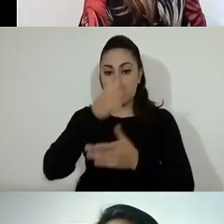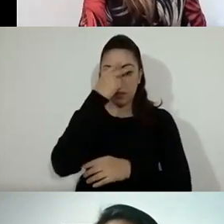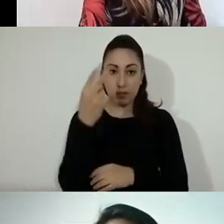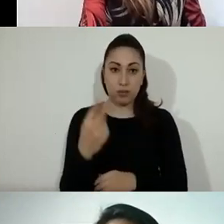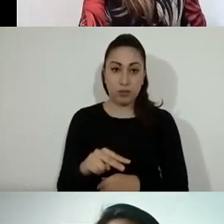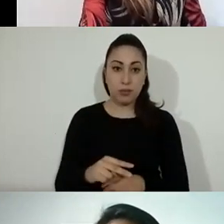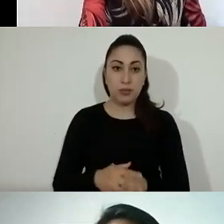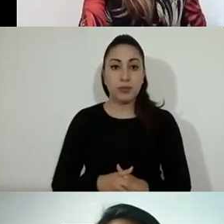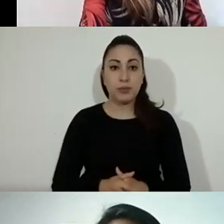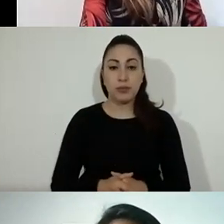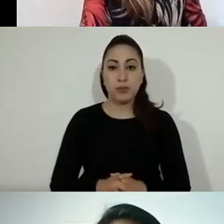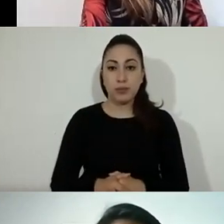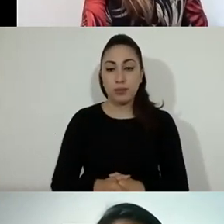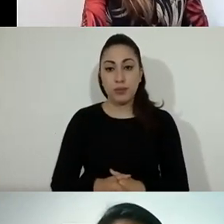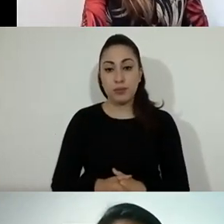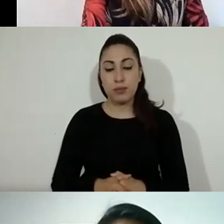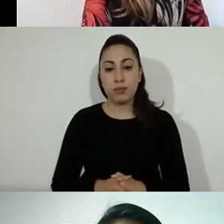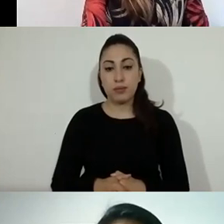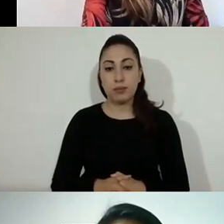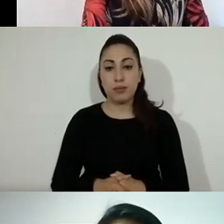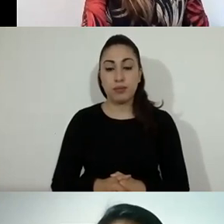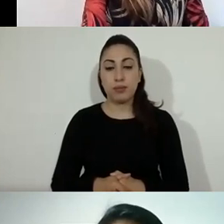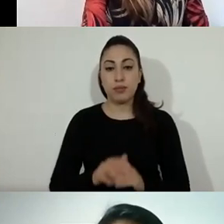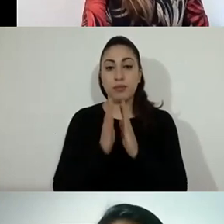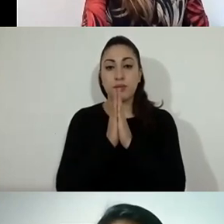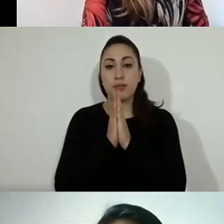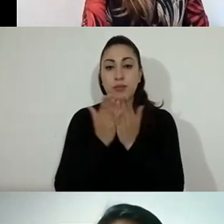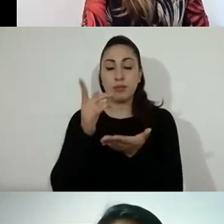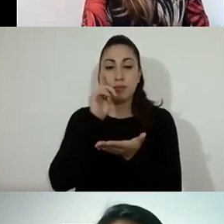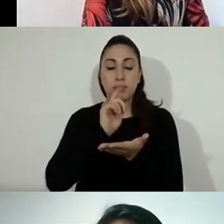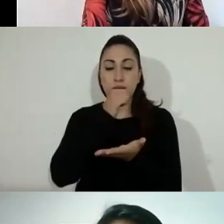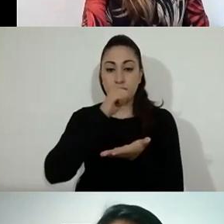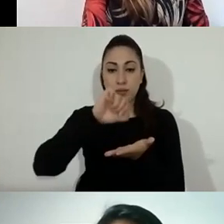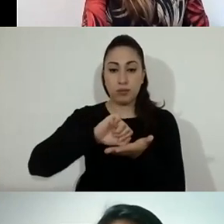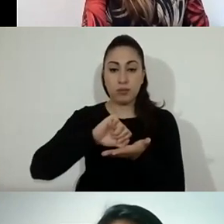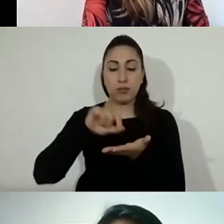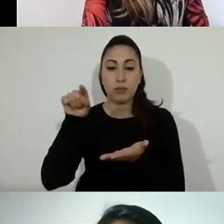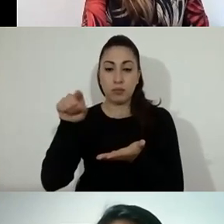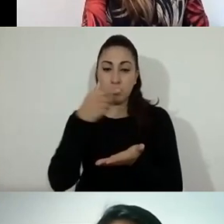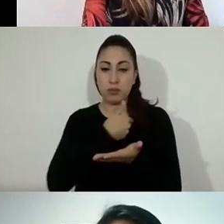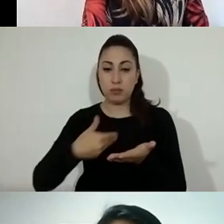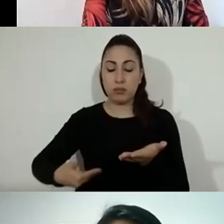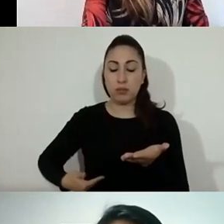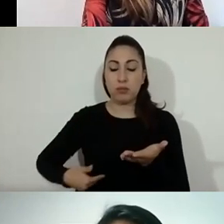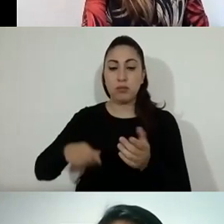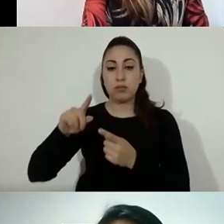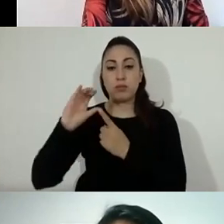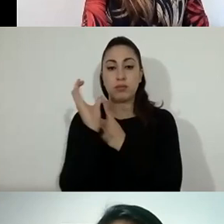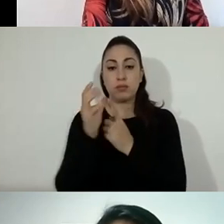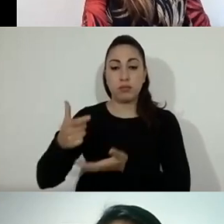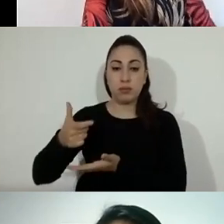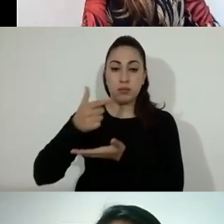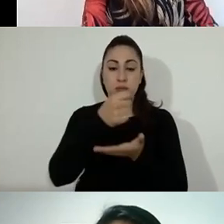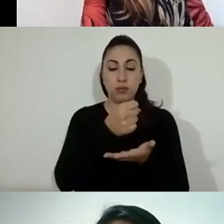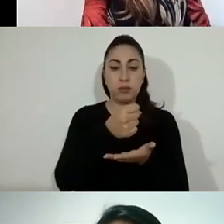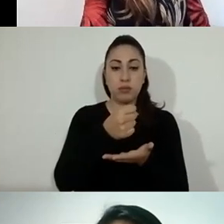México. Le solicito a la diputada presidente de la Comisión de Presupuesto y